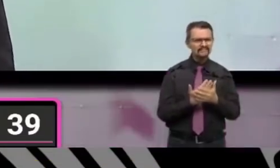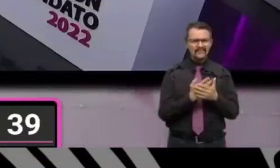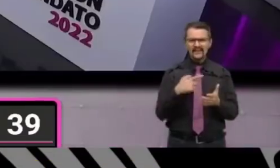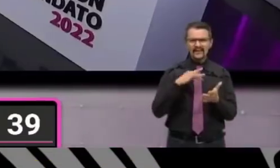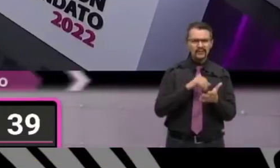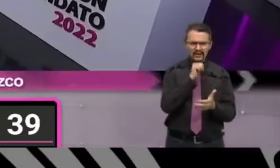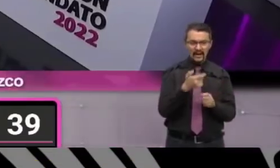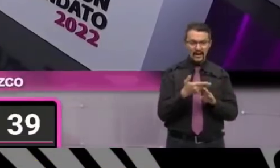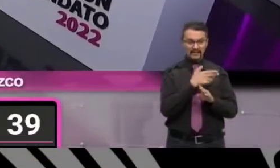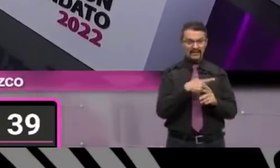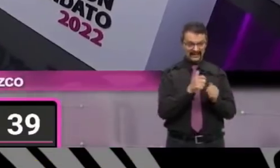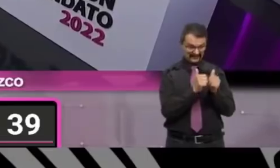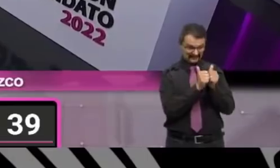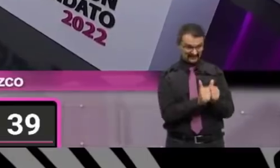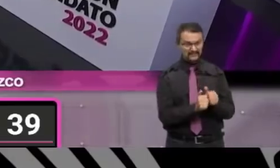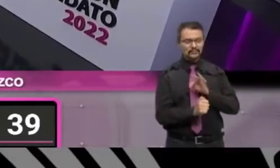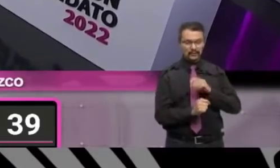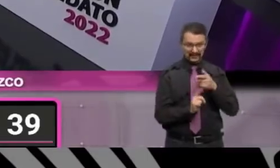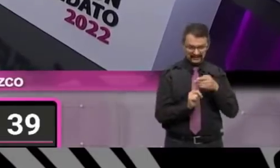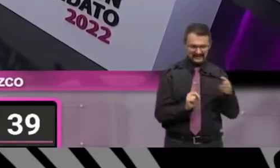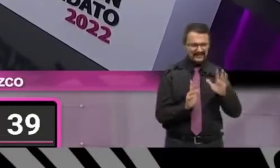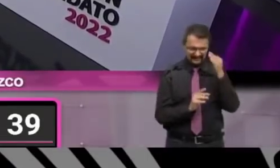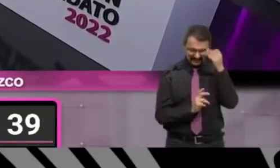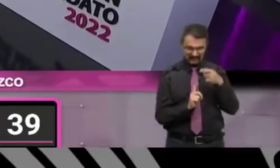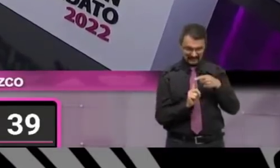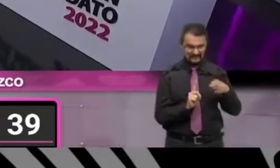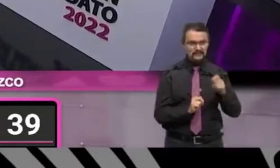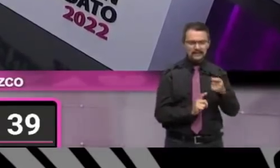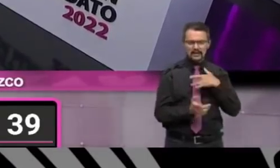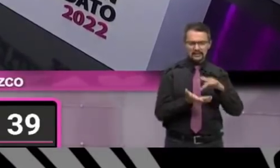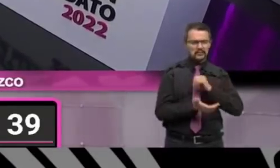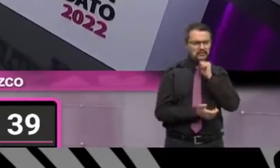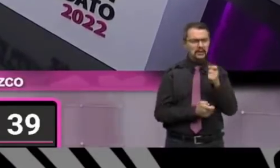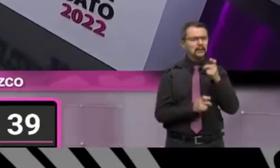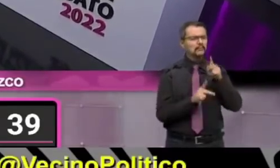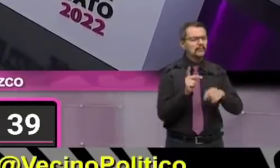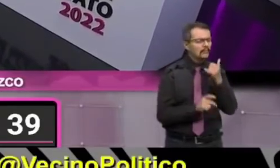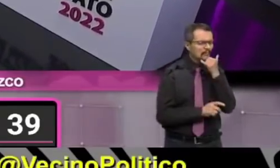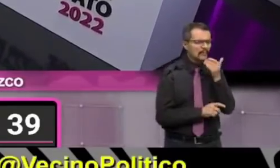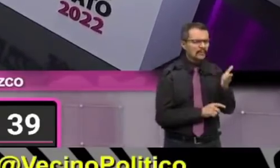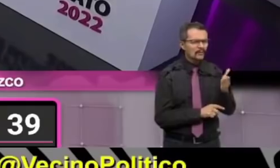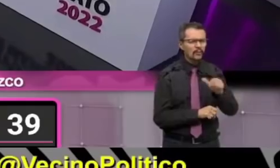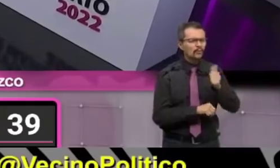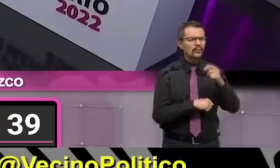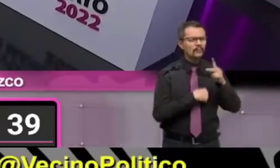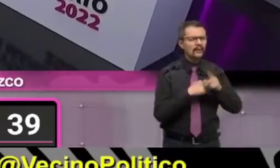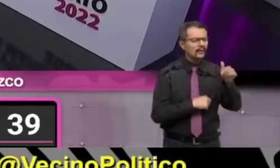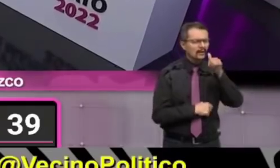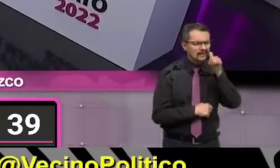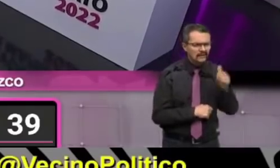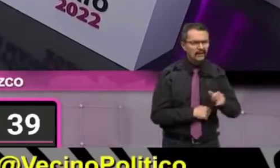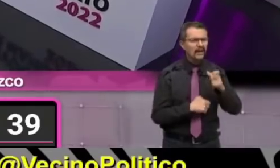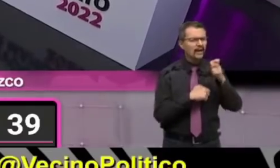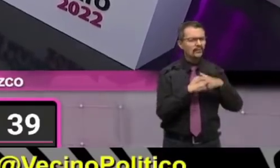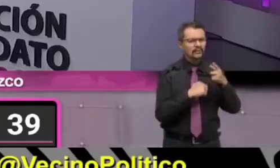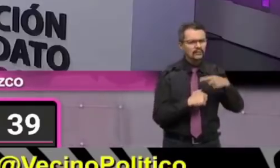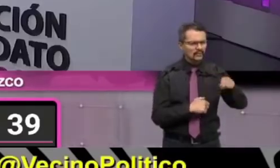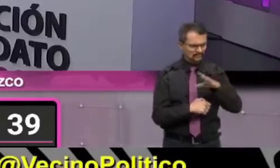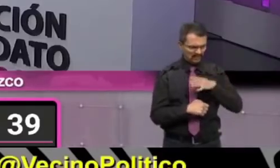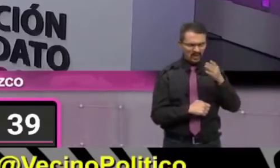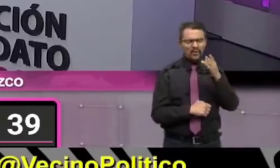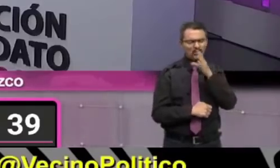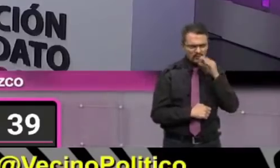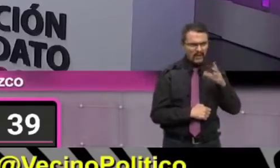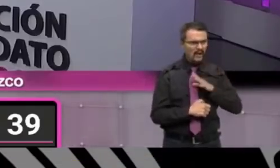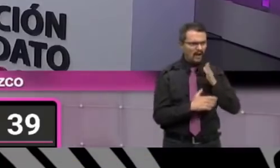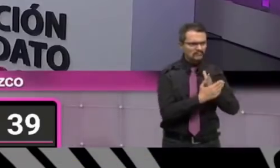confinamiento. Antes de cambiar el tema económico, porque me parece importante, las brigadas de médicos cubanos fueron aplaudidos en países como, por ejemplo, Italia y varios de Europa. No conocemos su cédula porque no aparecen